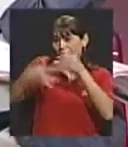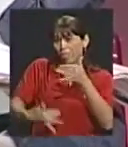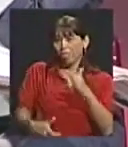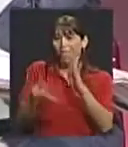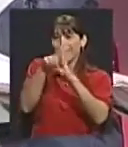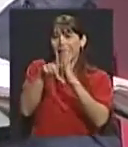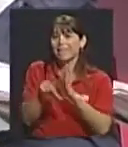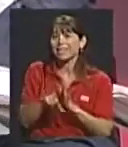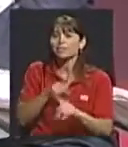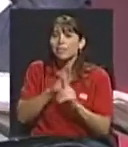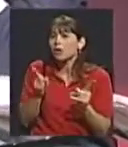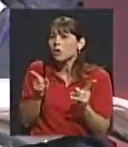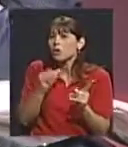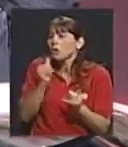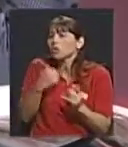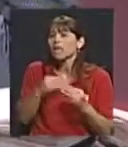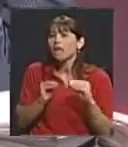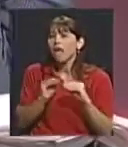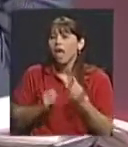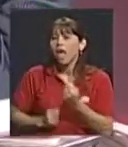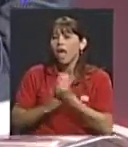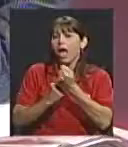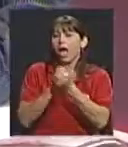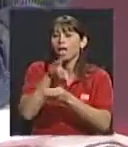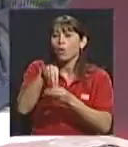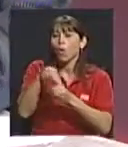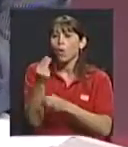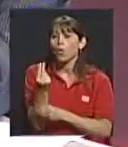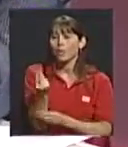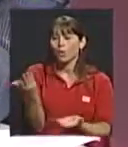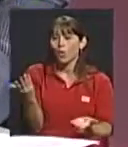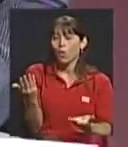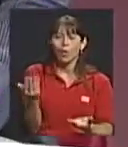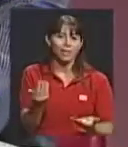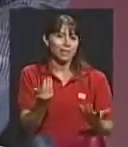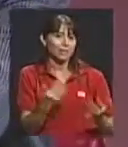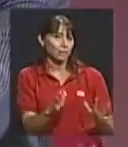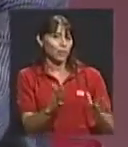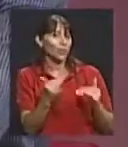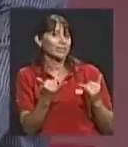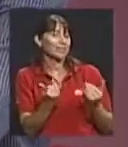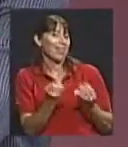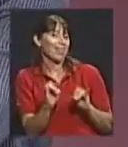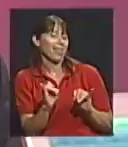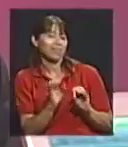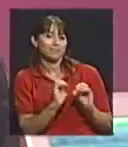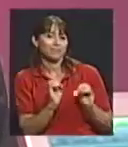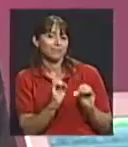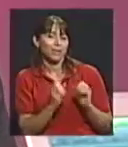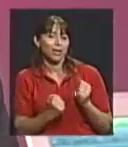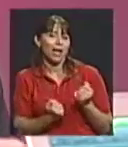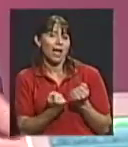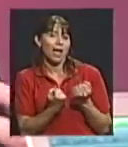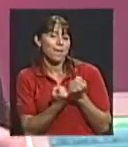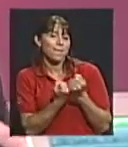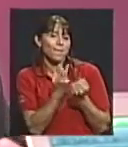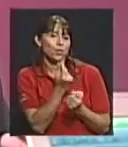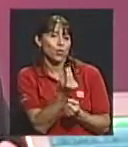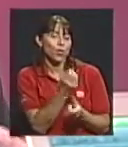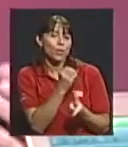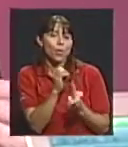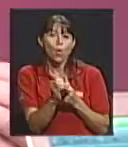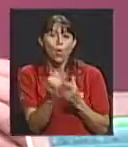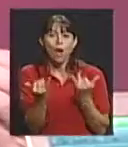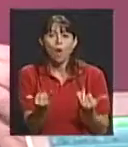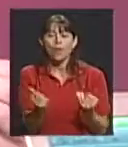dice el informe del estado de la nación también sin contenido económico o ahora con presiones de yo no sé quién leyes